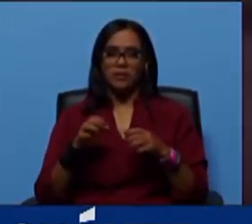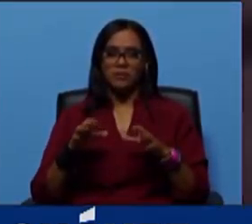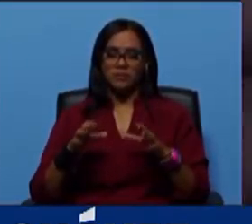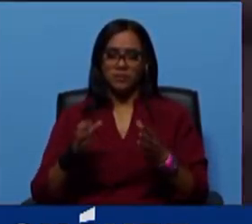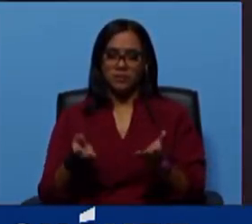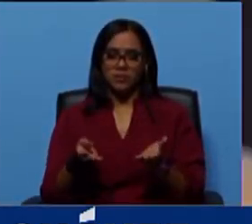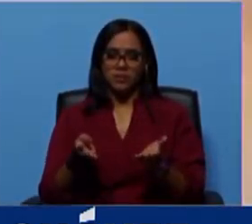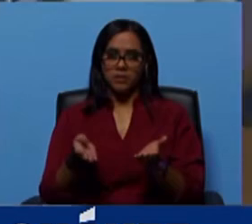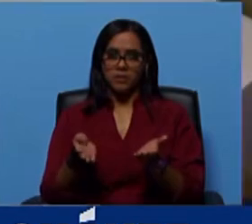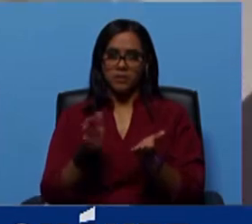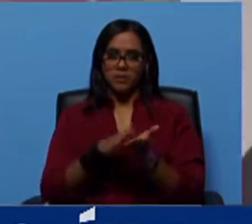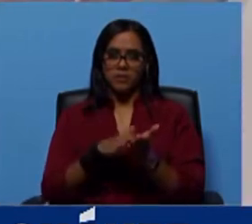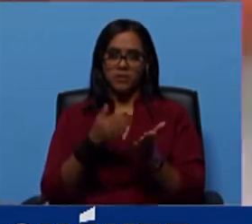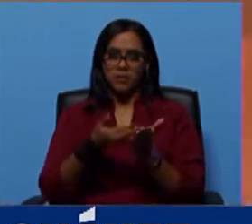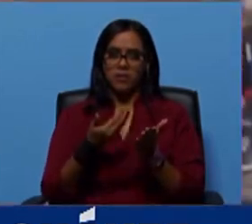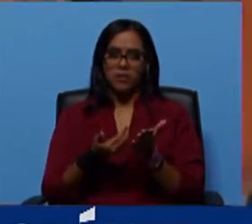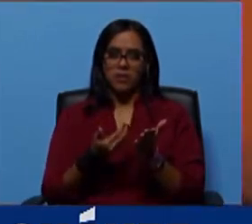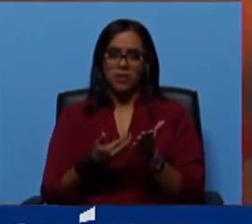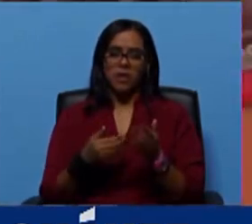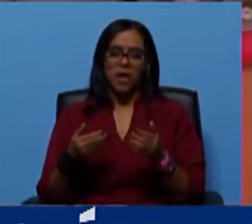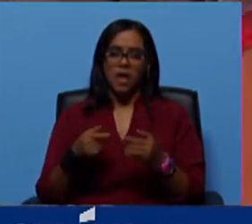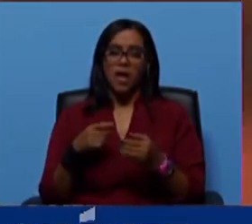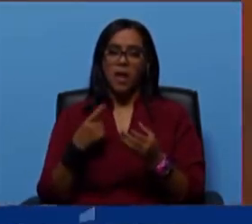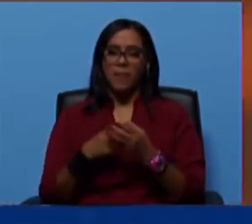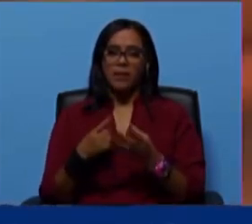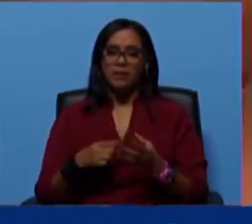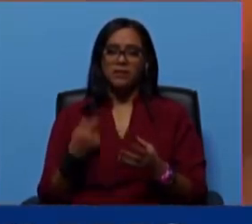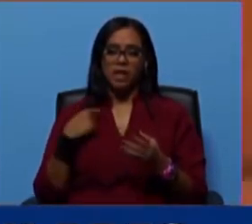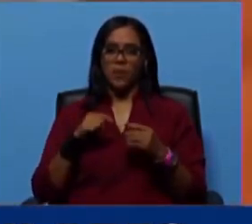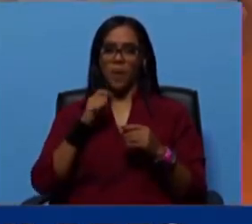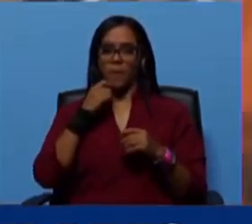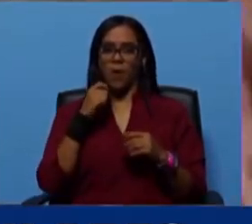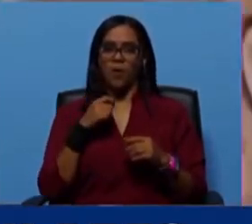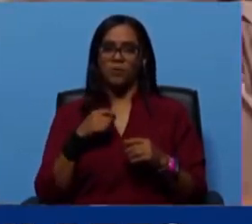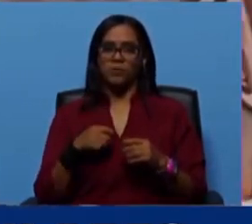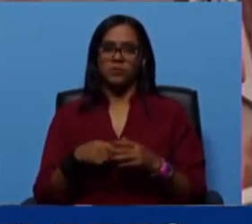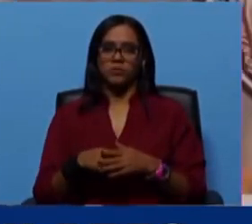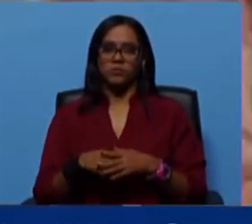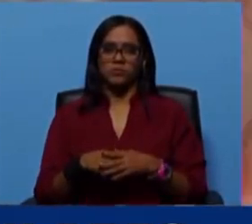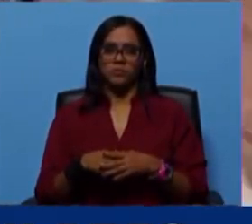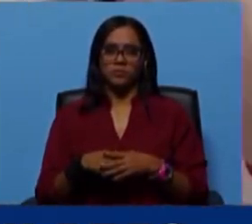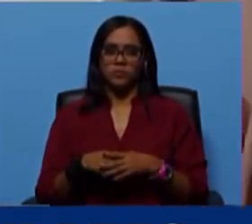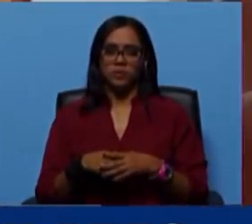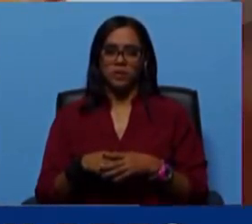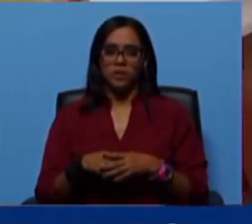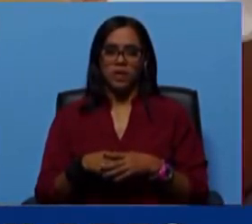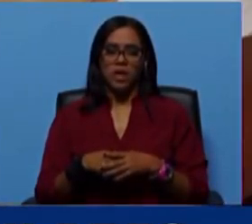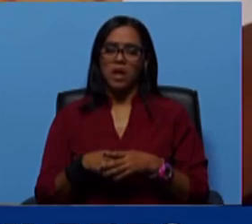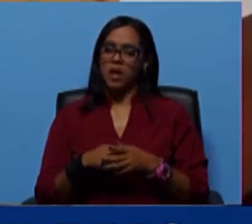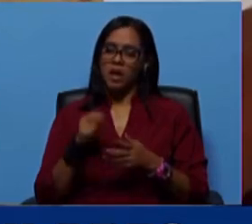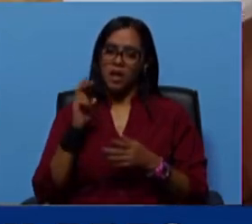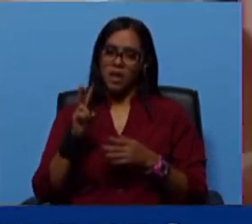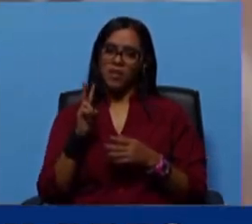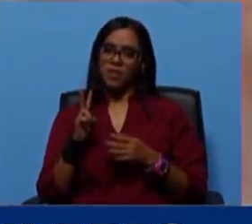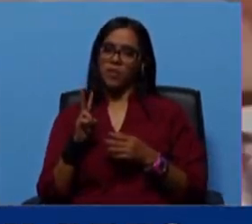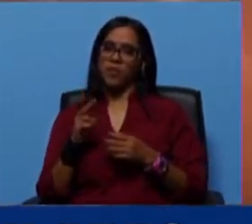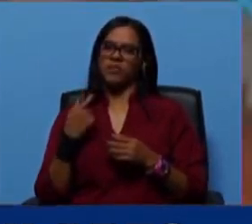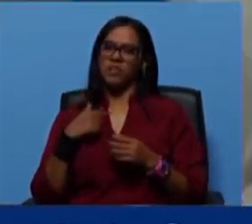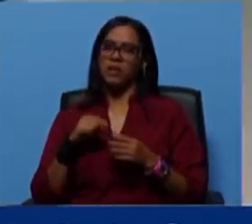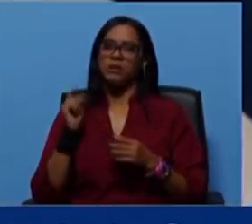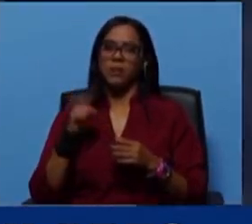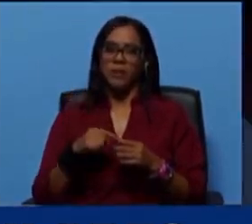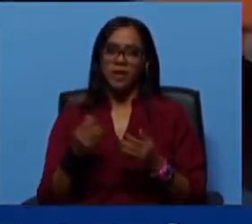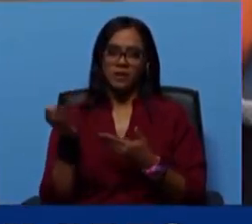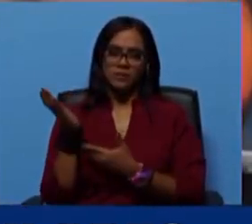Pues, esas son nuestras comunas, venden embutidos, aquí tenemos pollo. Ya, las 2.000 y tantas bodegas que tienen, 2.400, tienen esto también. Todas tienen